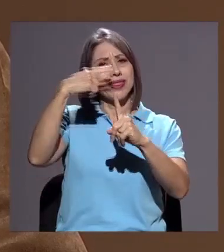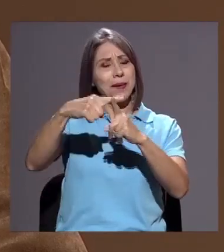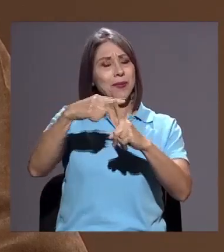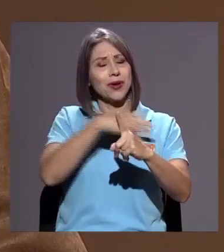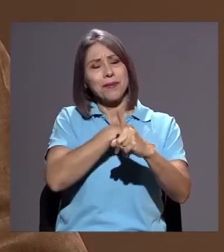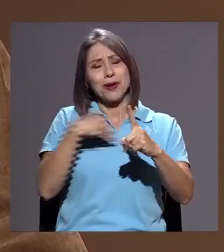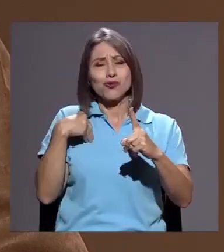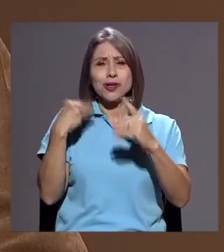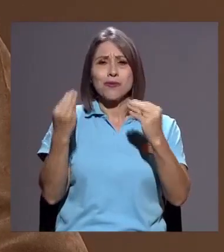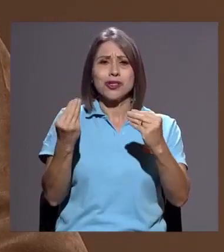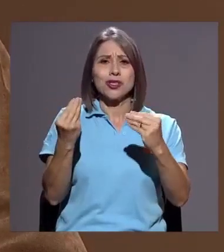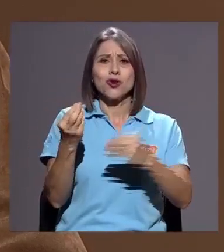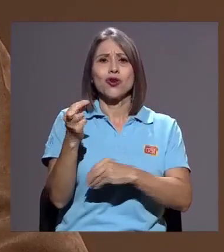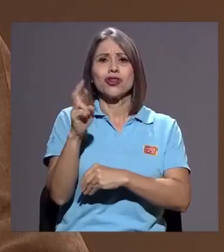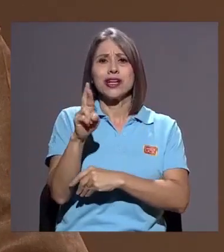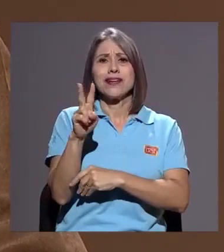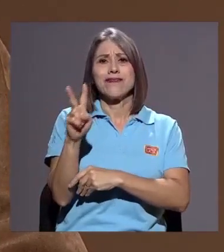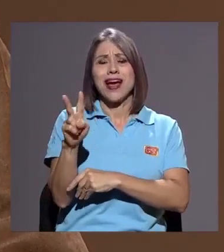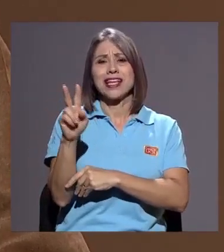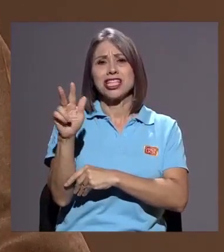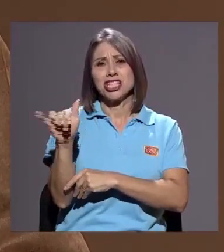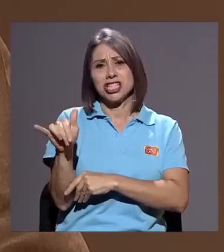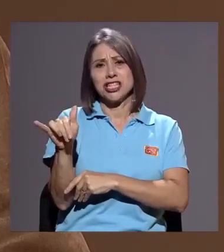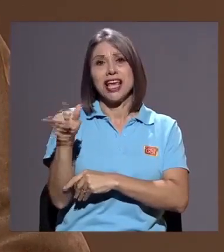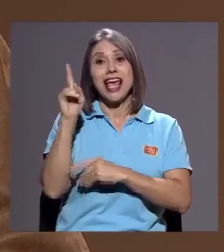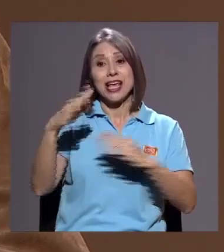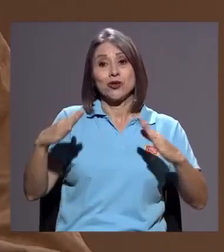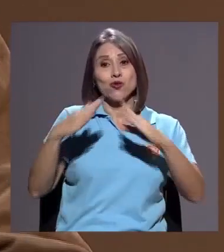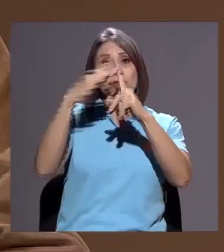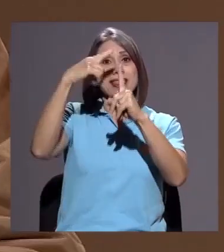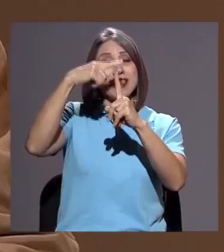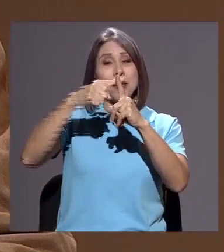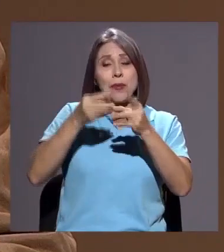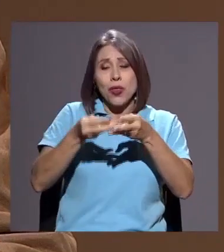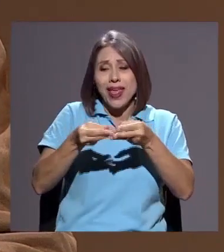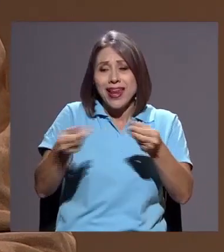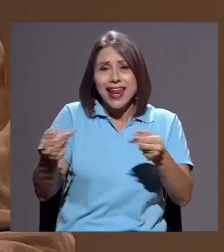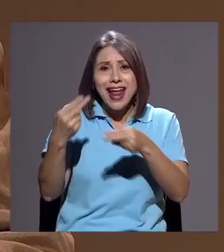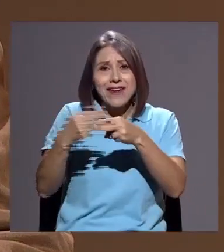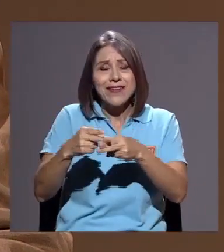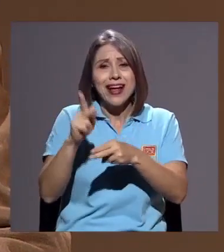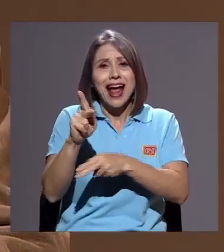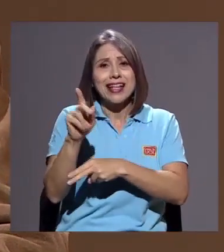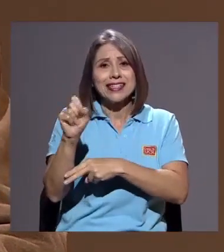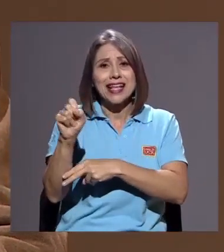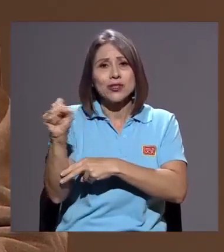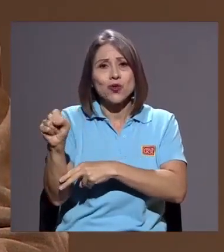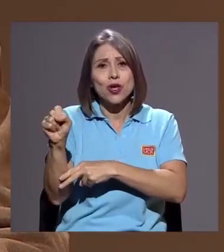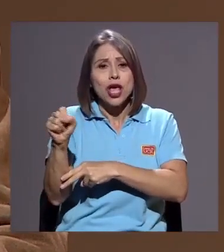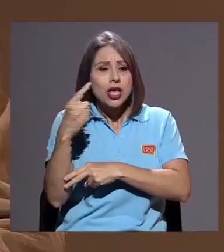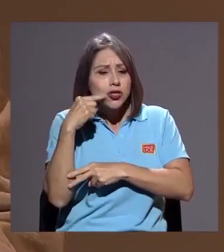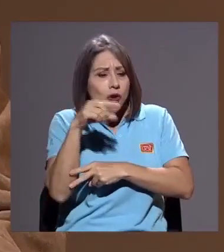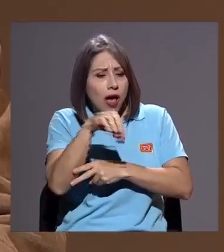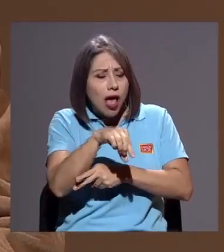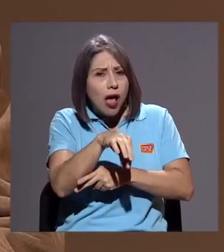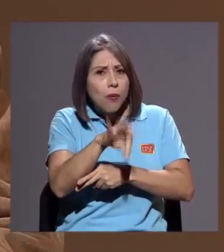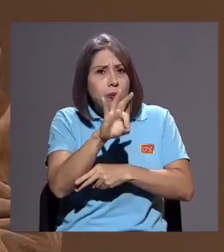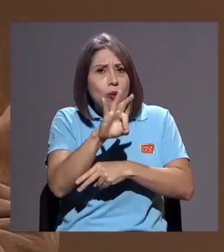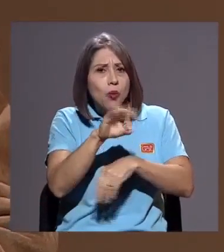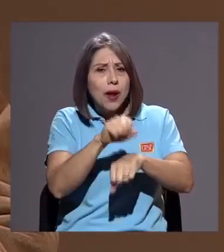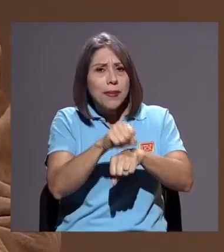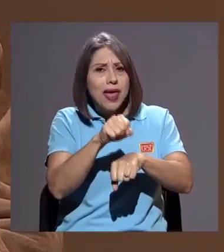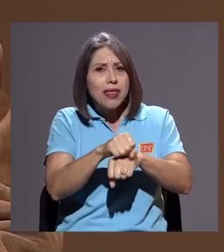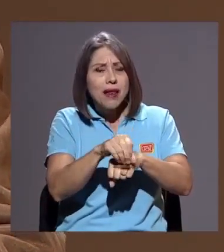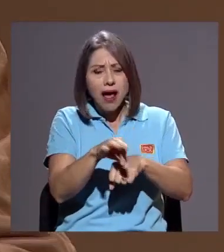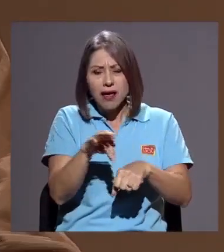es un templo de arena, Kare Sansui, y me encontré una piedra y pregunté qué cara significaba la piedra, porque me llamó la atención